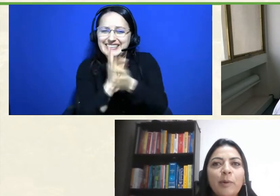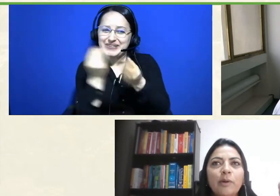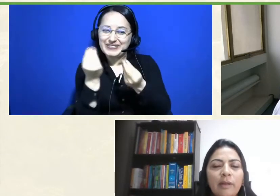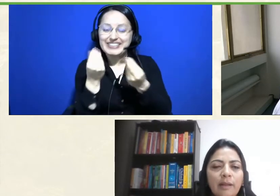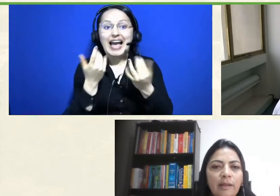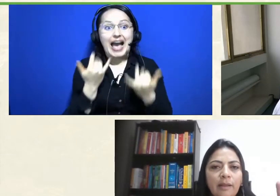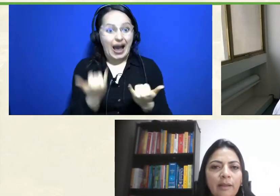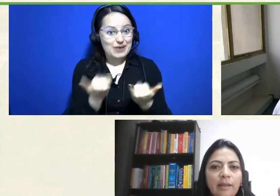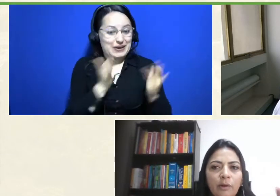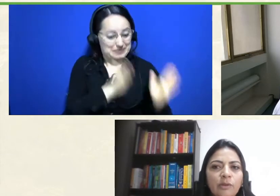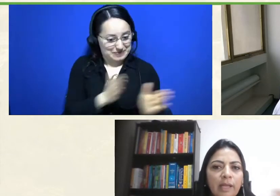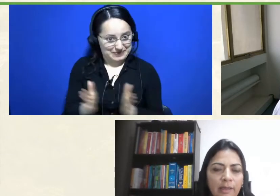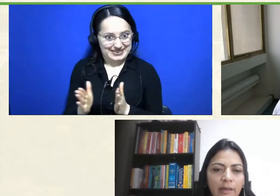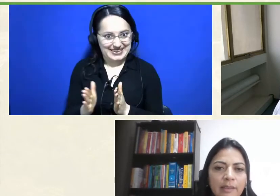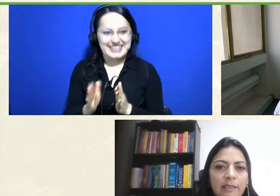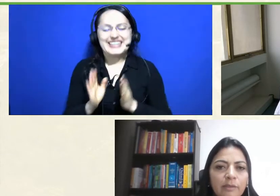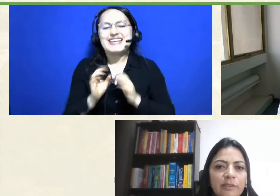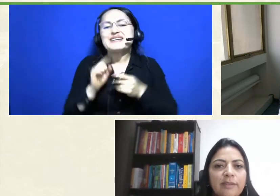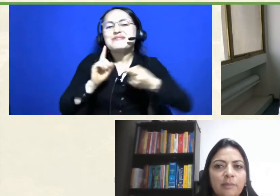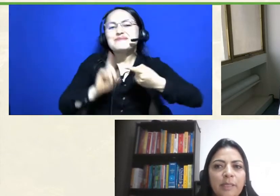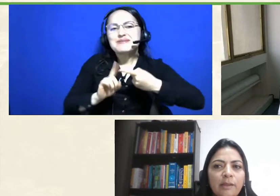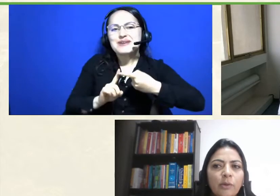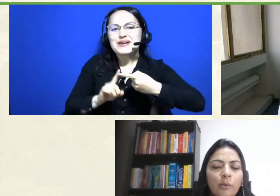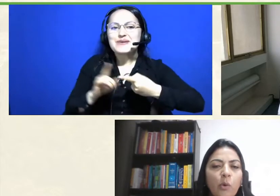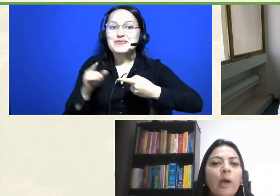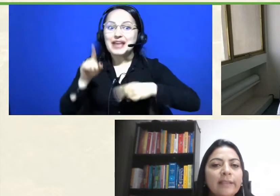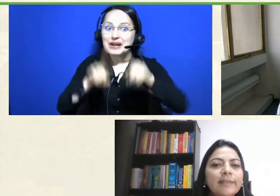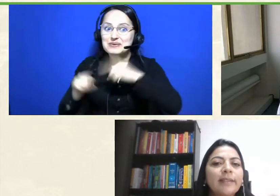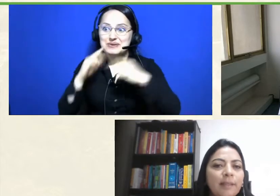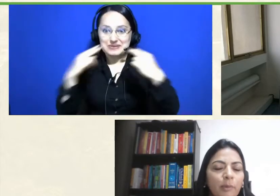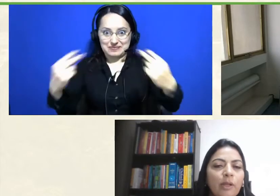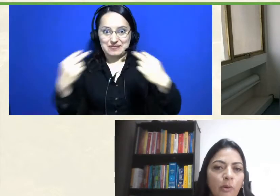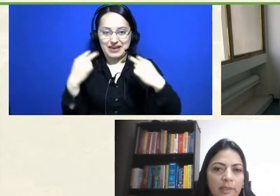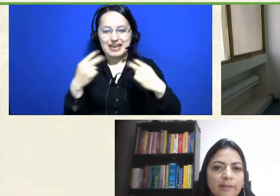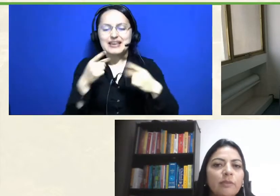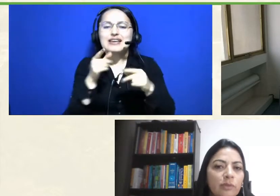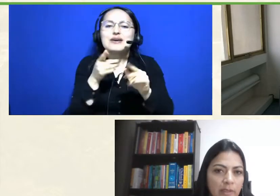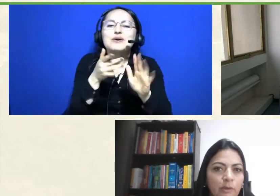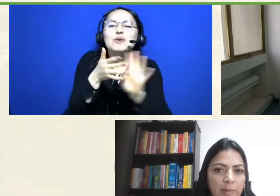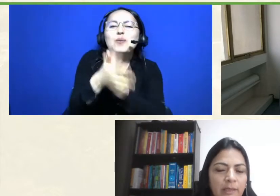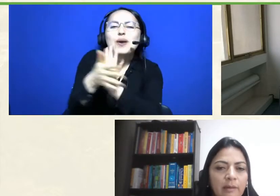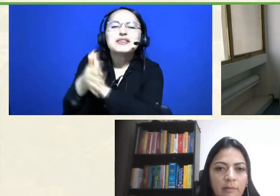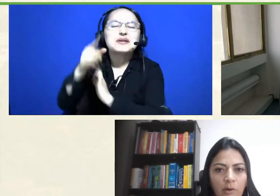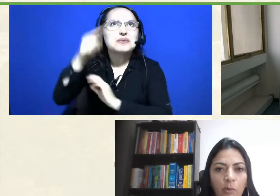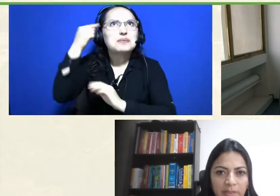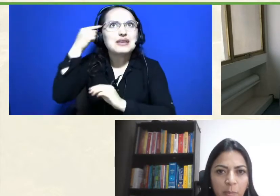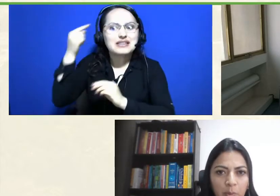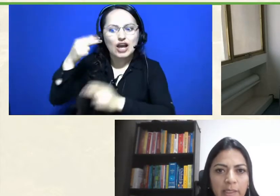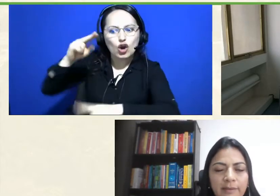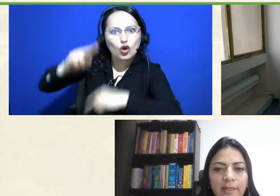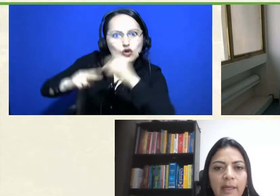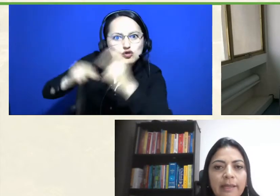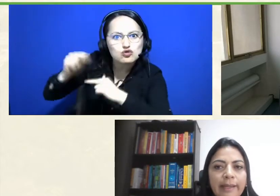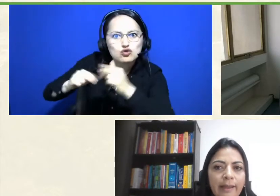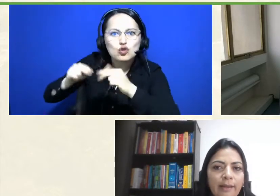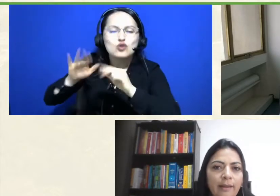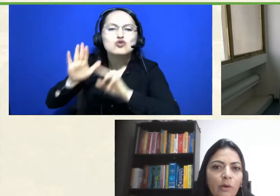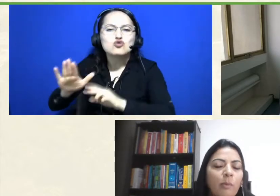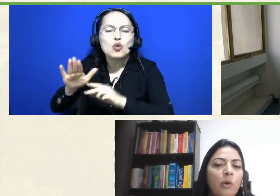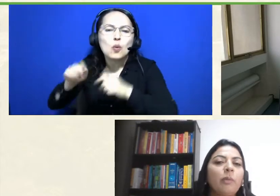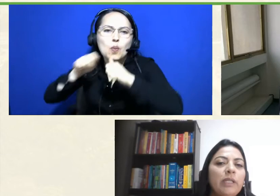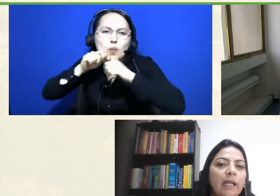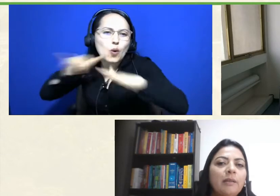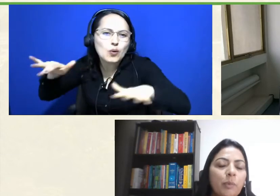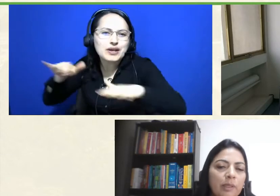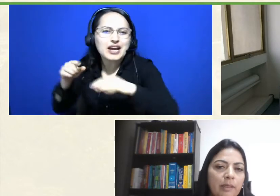Empecemos por contarle a quienes nos están viendo cuál es ese tipo de obras que usted denomina obras públicas que